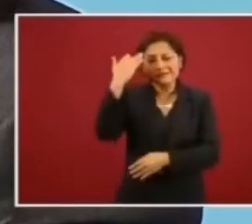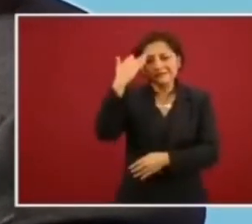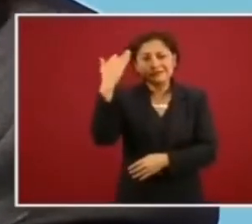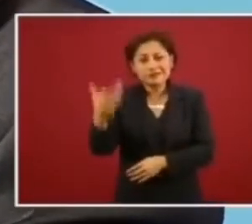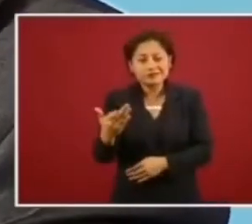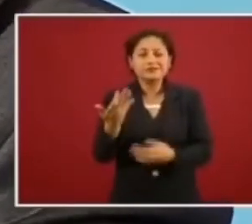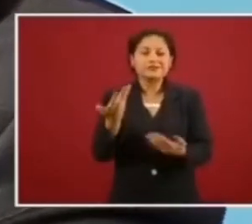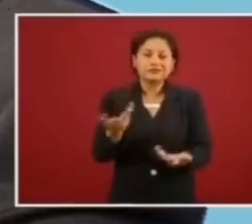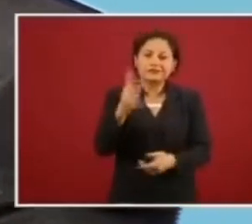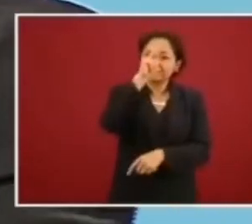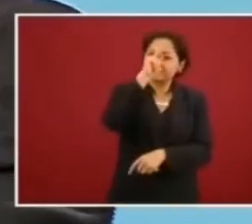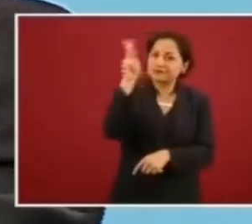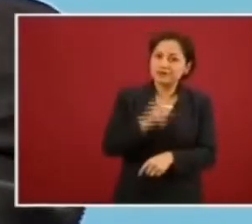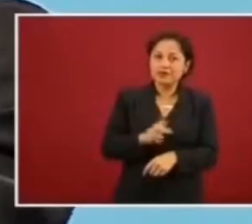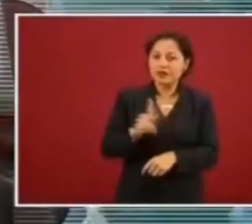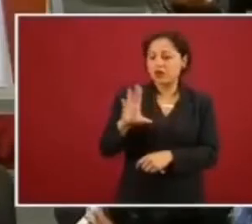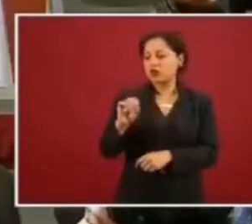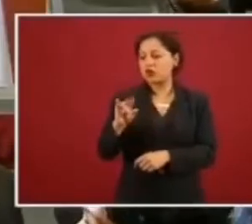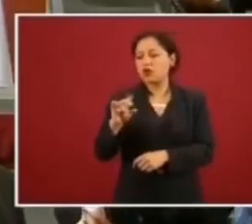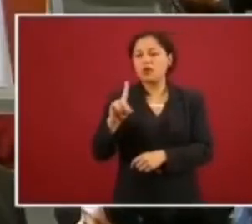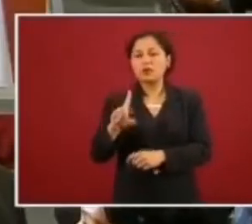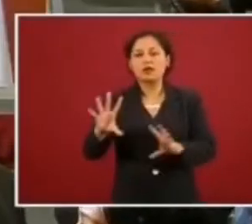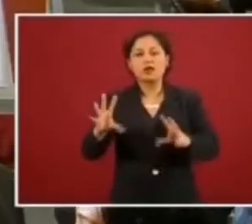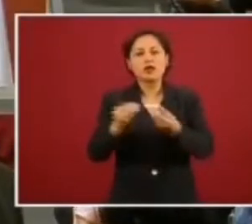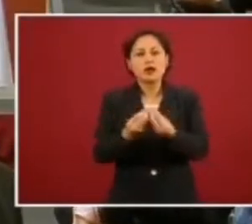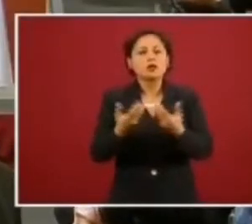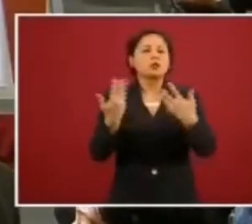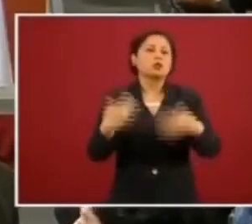COVID. Diabetes, hipertensión,